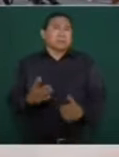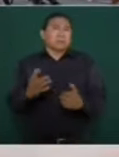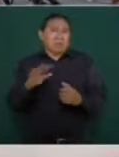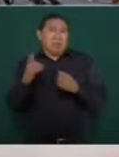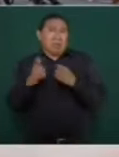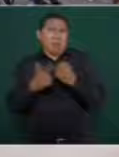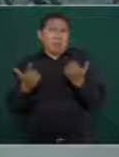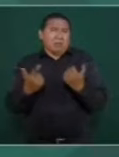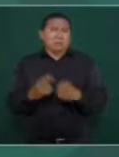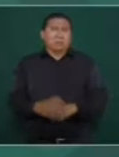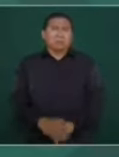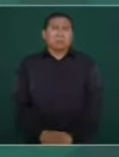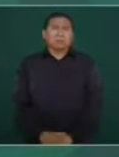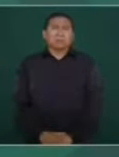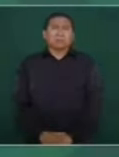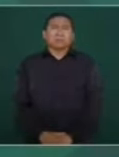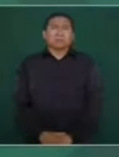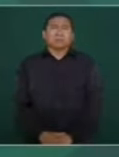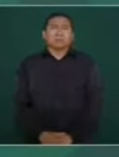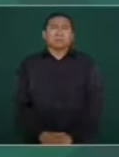materia,